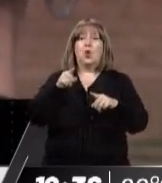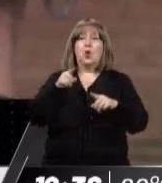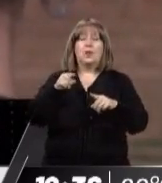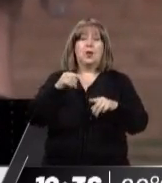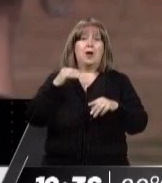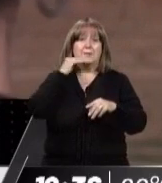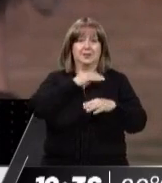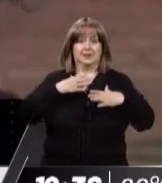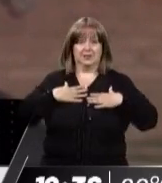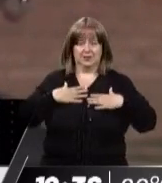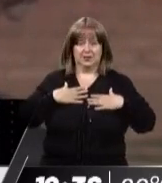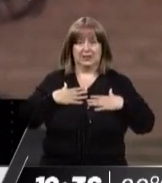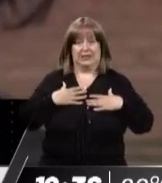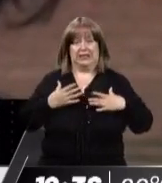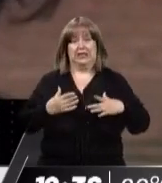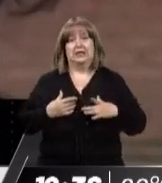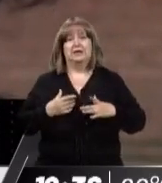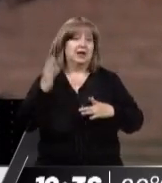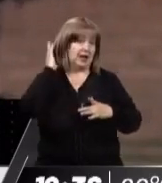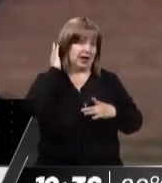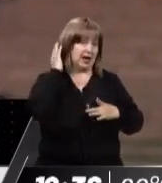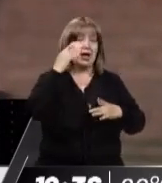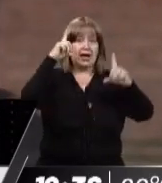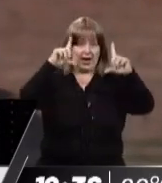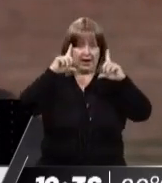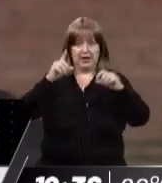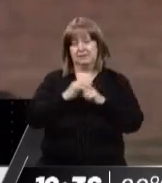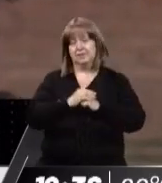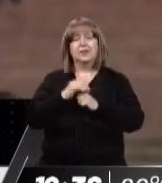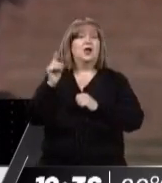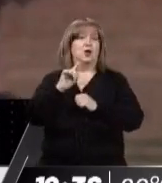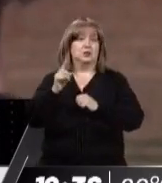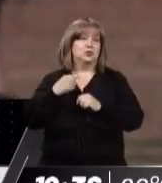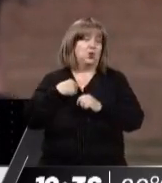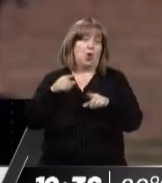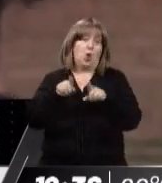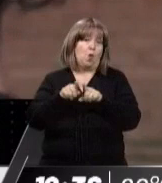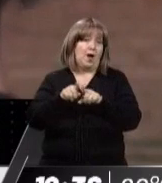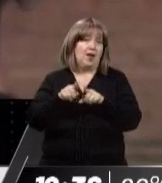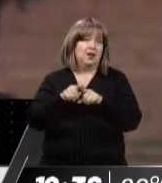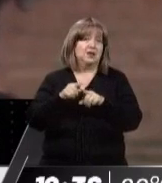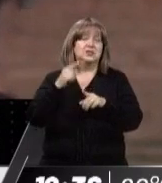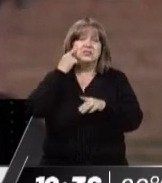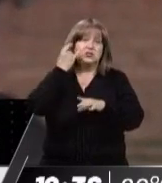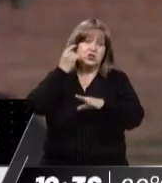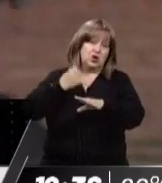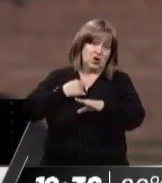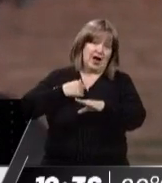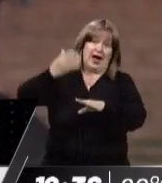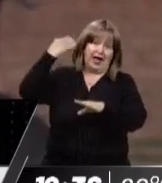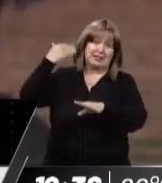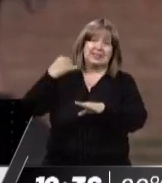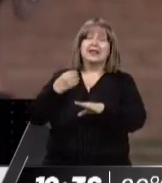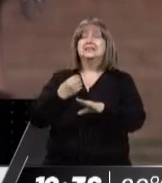limpios, no pueden dar la cara. Sí, nosotros somos un miembro más de la confraternidad, pero bueno, el